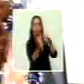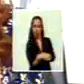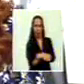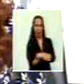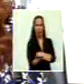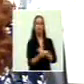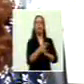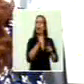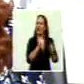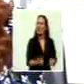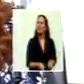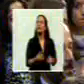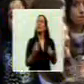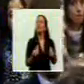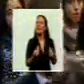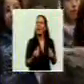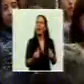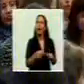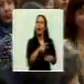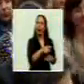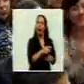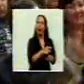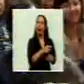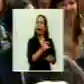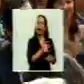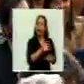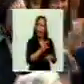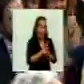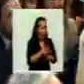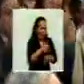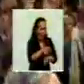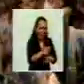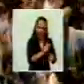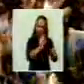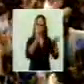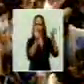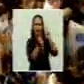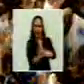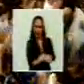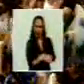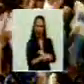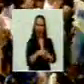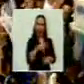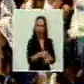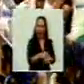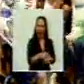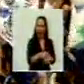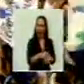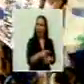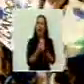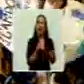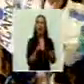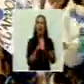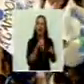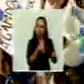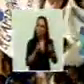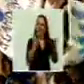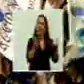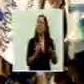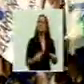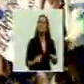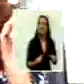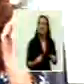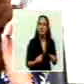mejorar la calidad, la calidad precisamente de un